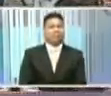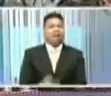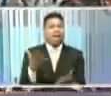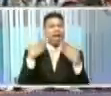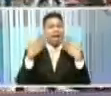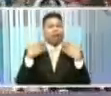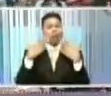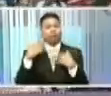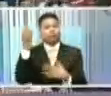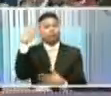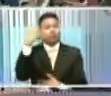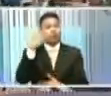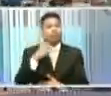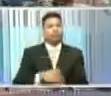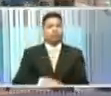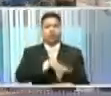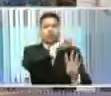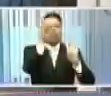Cuarta etapa.